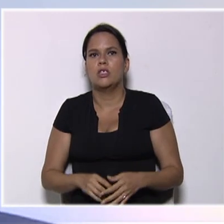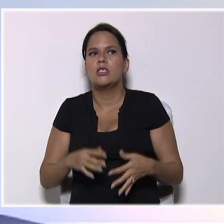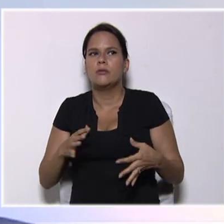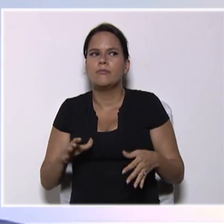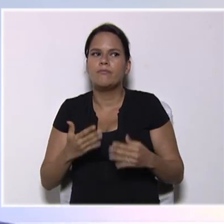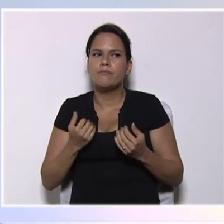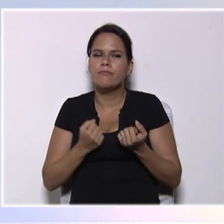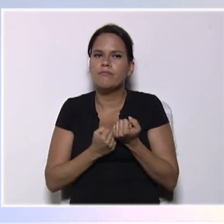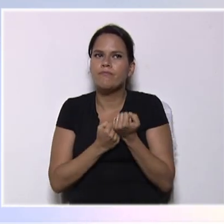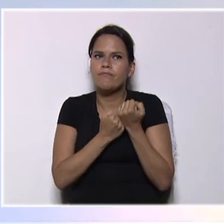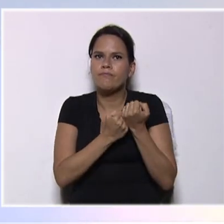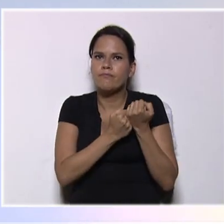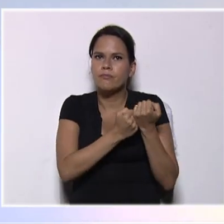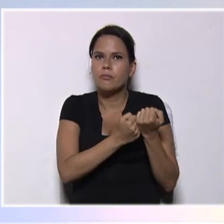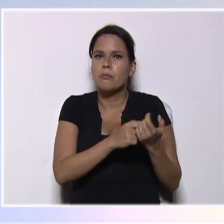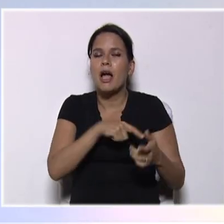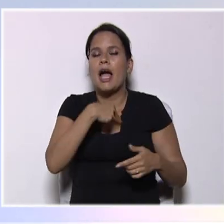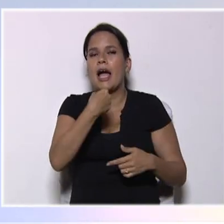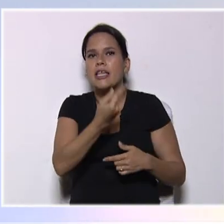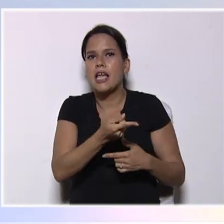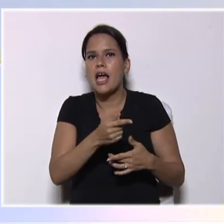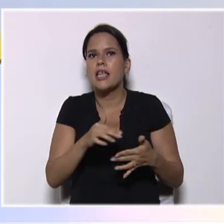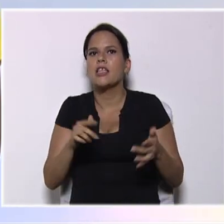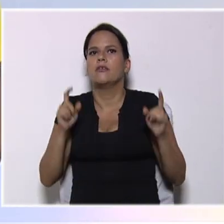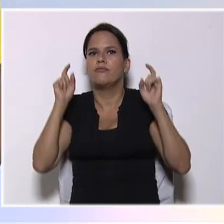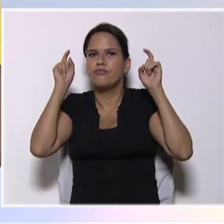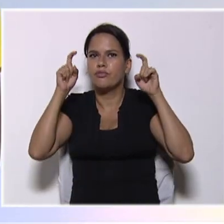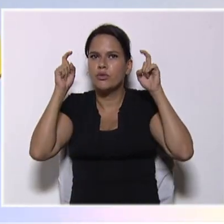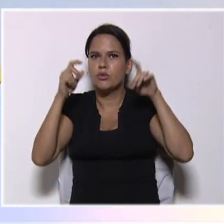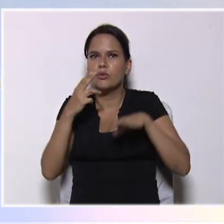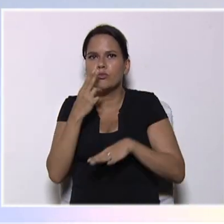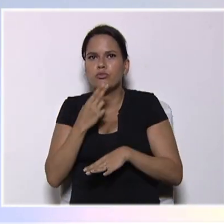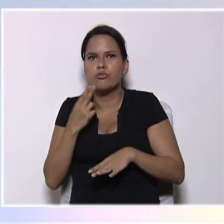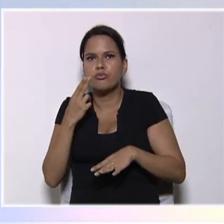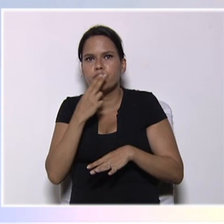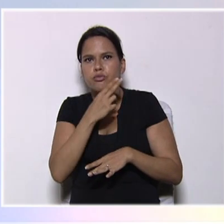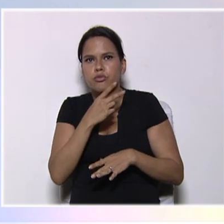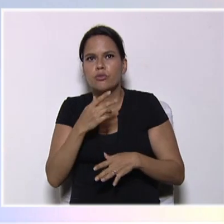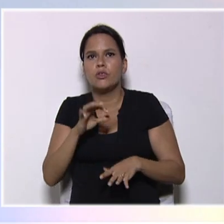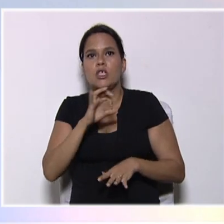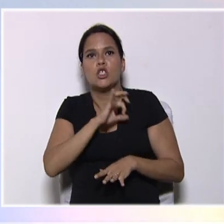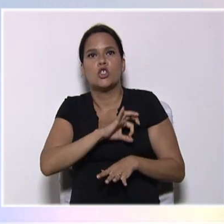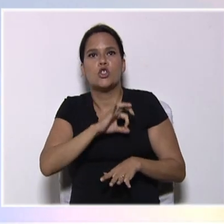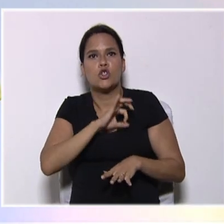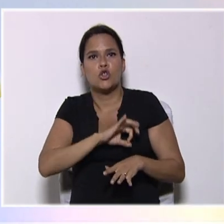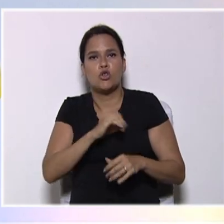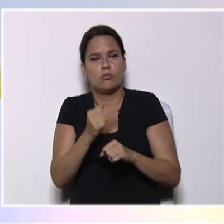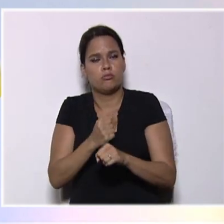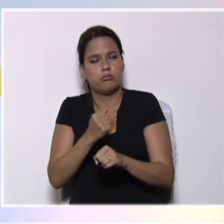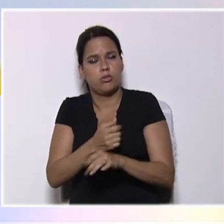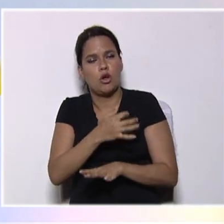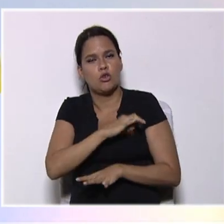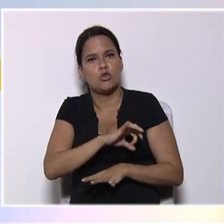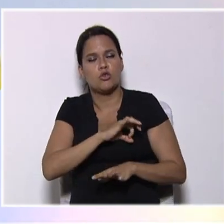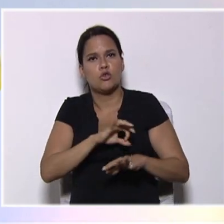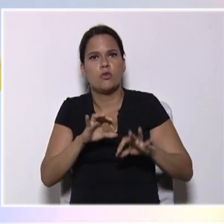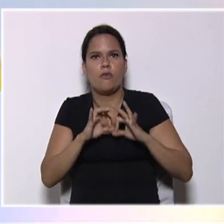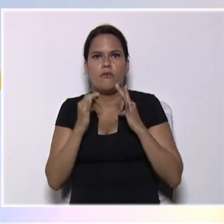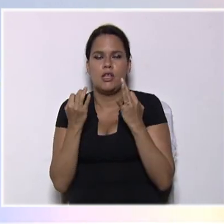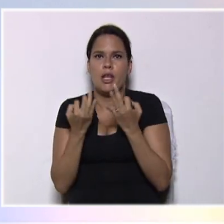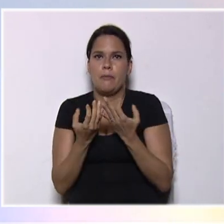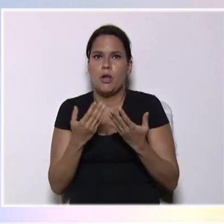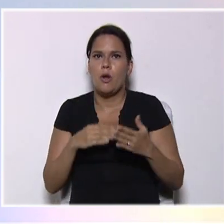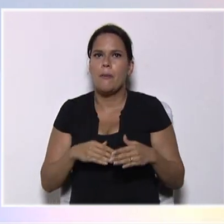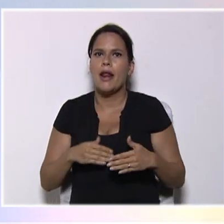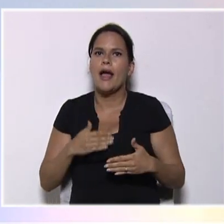la formación de la especialidad ocupacional en ese proceso de inserción sociolaboral o sociofamiliar. Pero para avanzar en esto, los